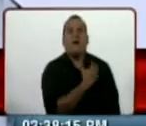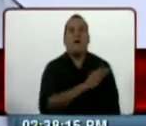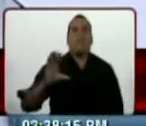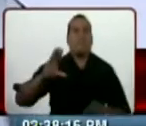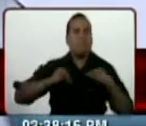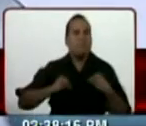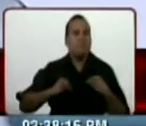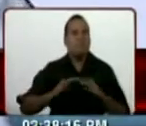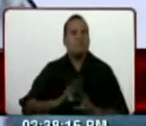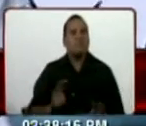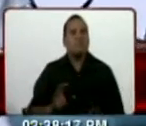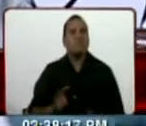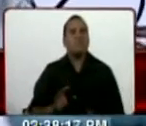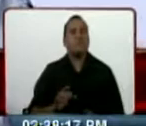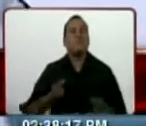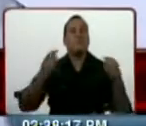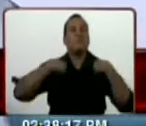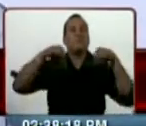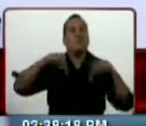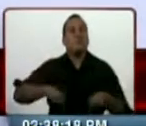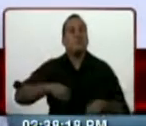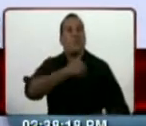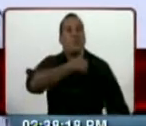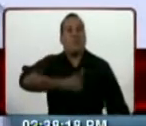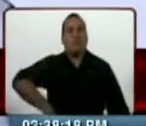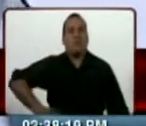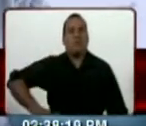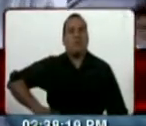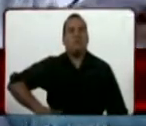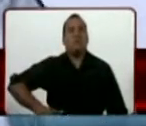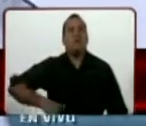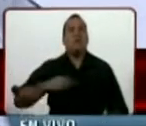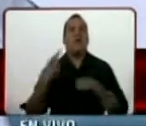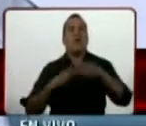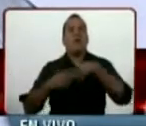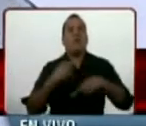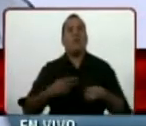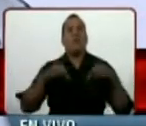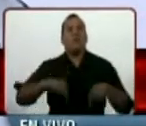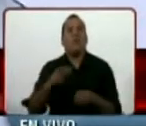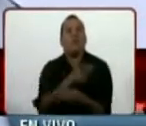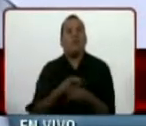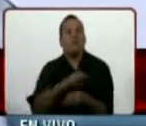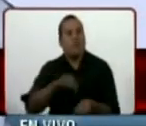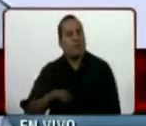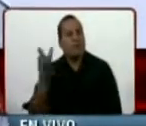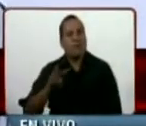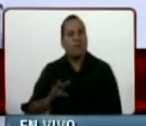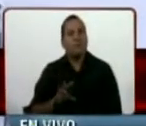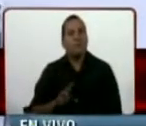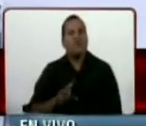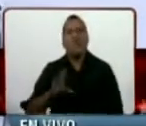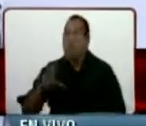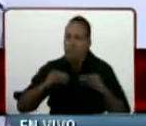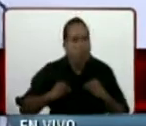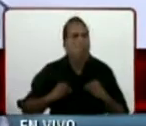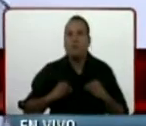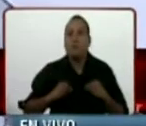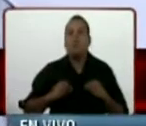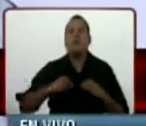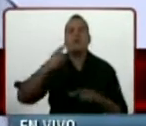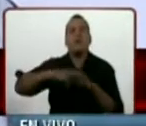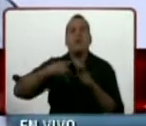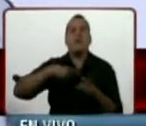aceptaremos. Mientras estemos aquí como presidente y la revolución sea gobierno en Venezuela, no se aceptará que se humille